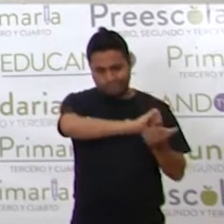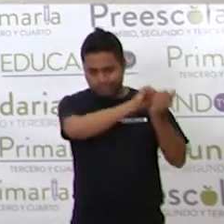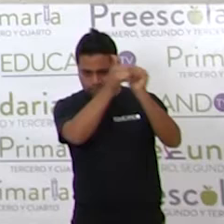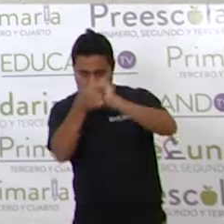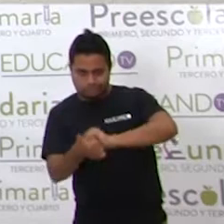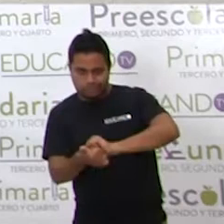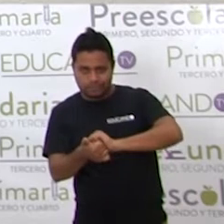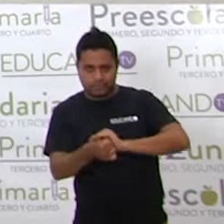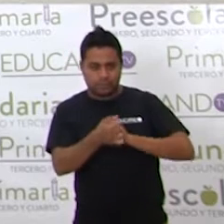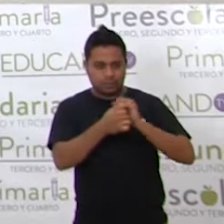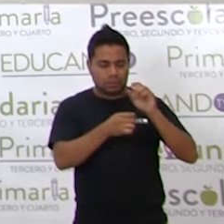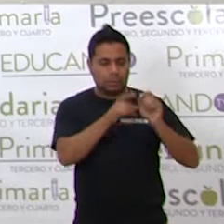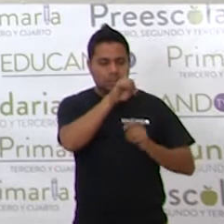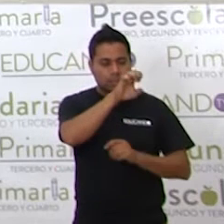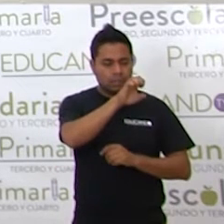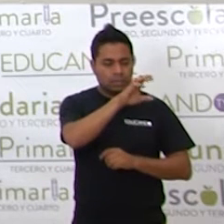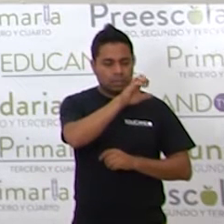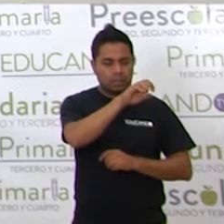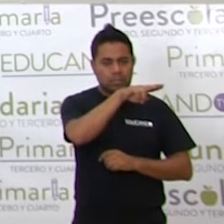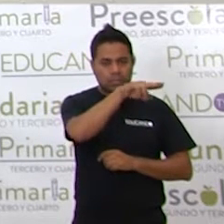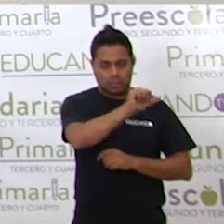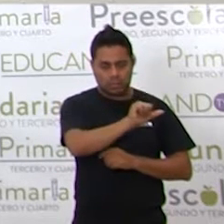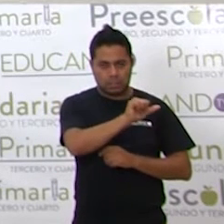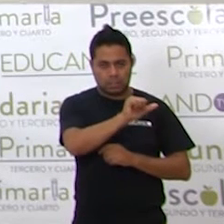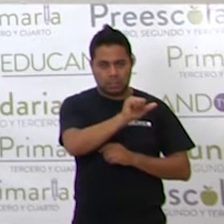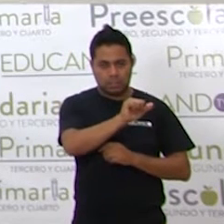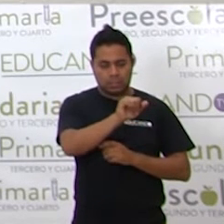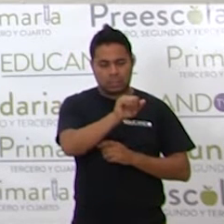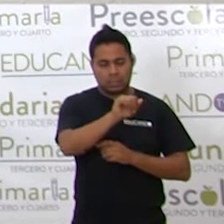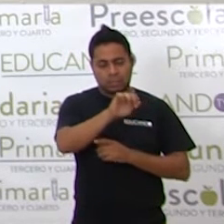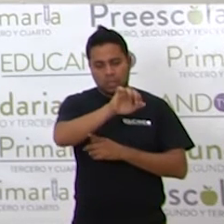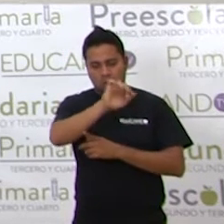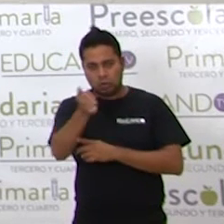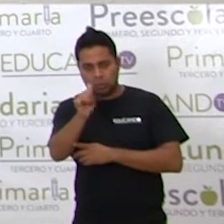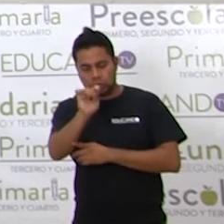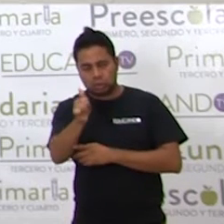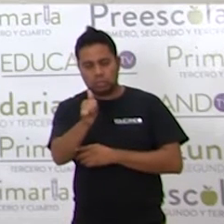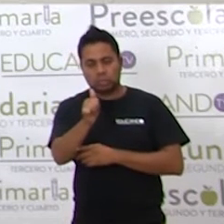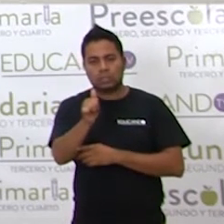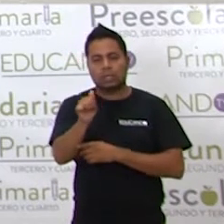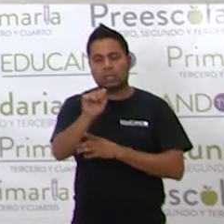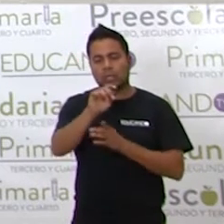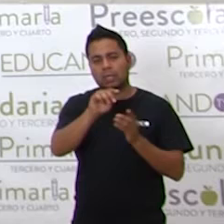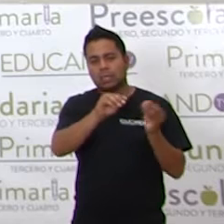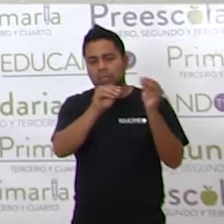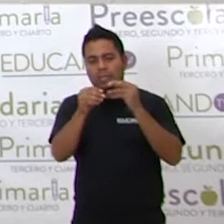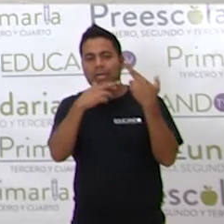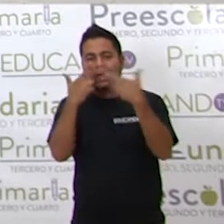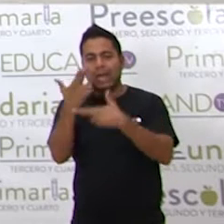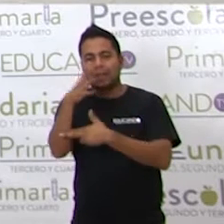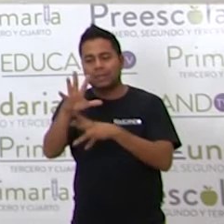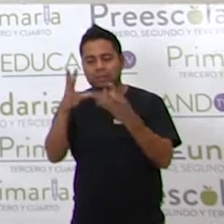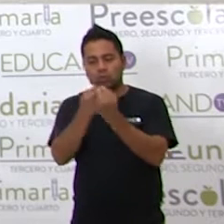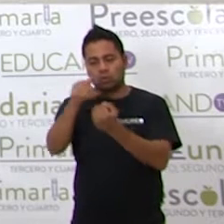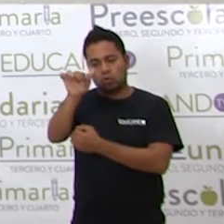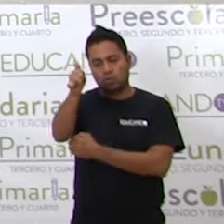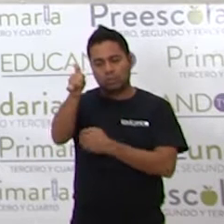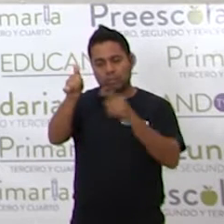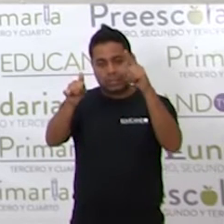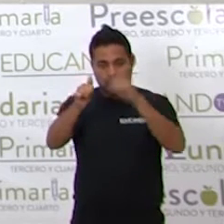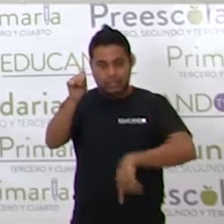transformar una decena. A 11 sí le podemos quitar 7 y nos